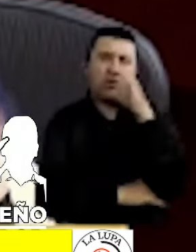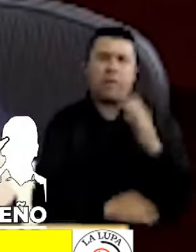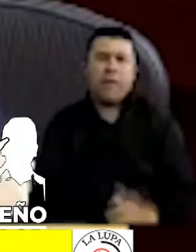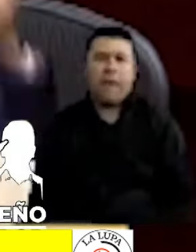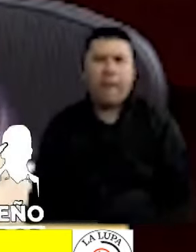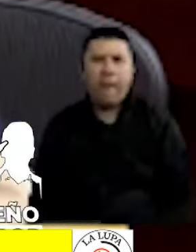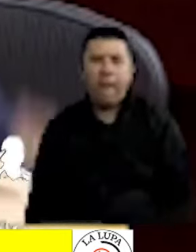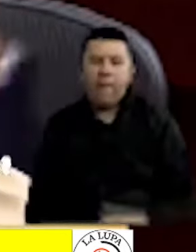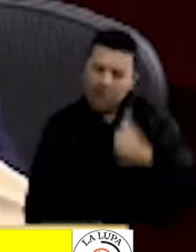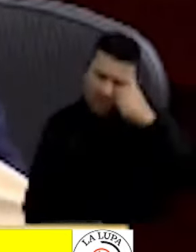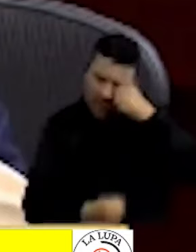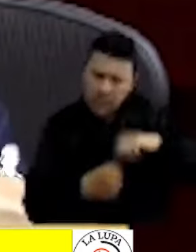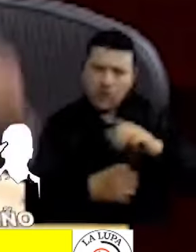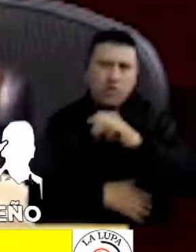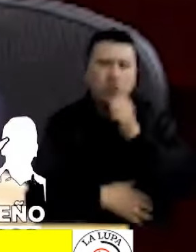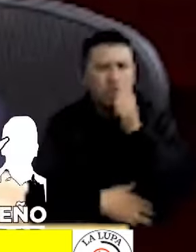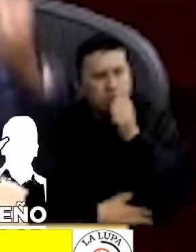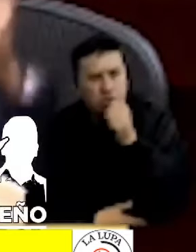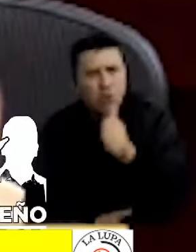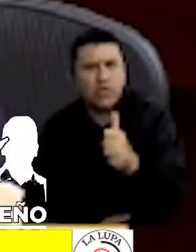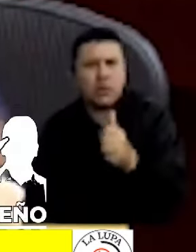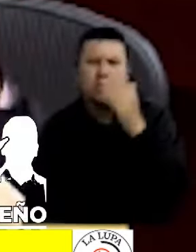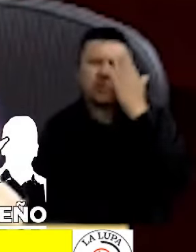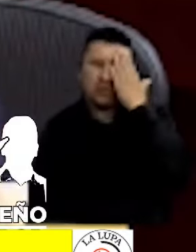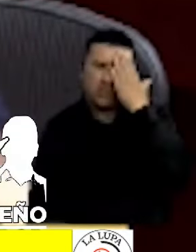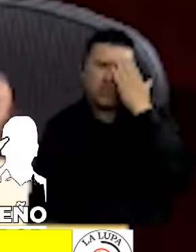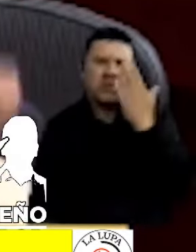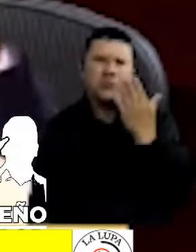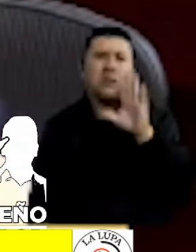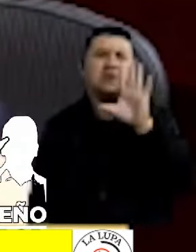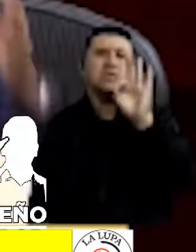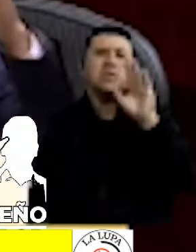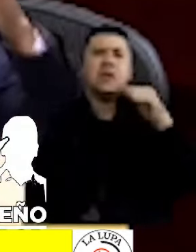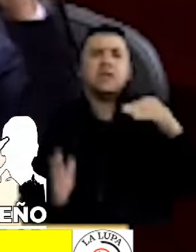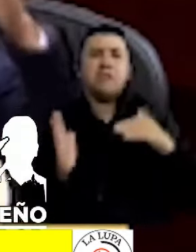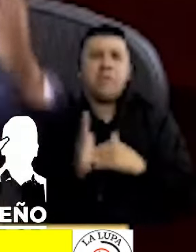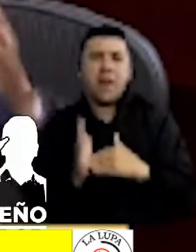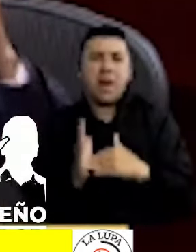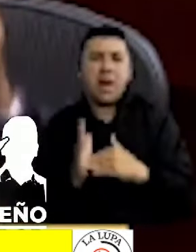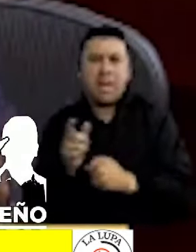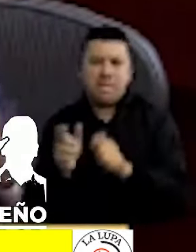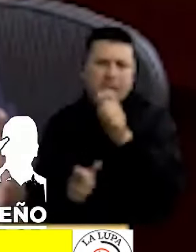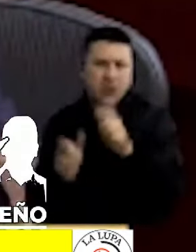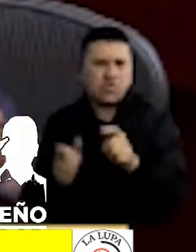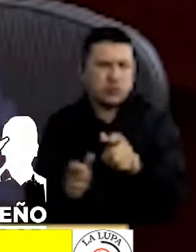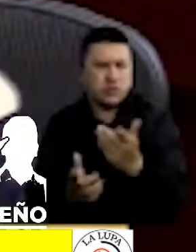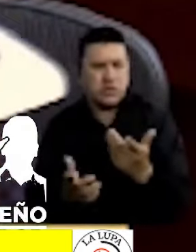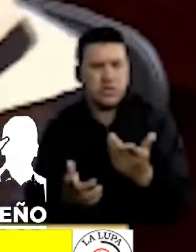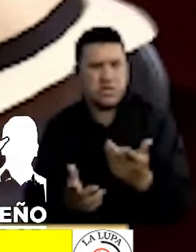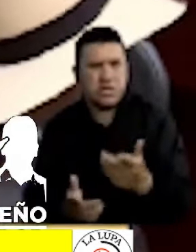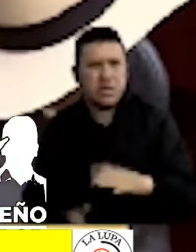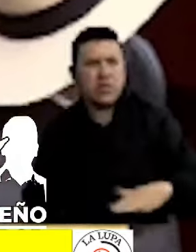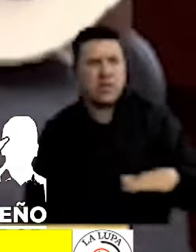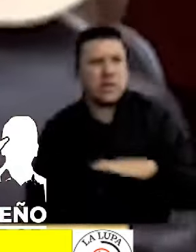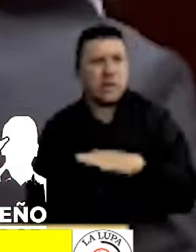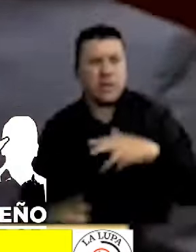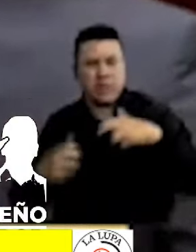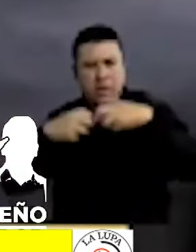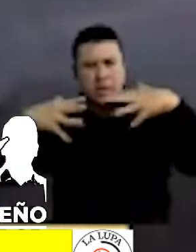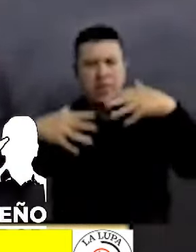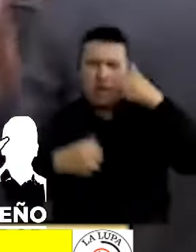que en Arauca todos los días se explotan 56.000 barriles de minoenergía en